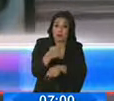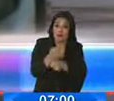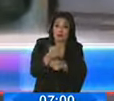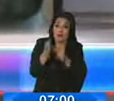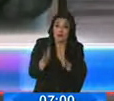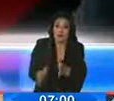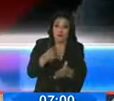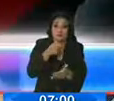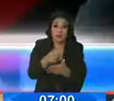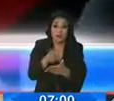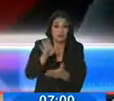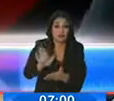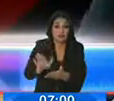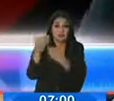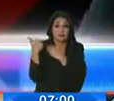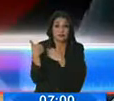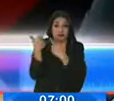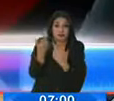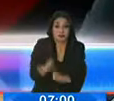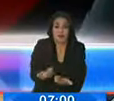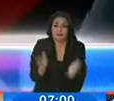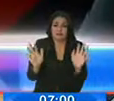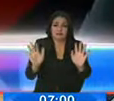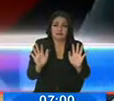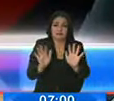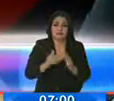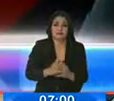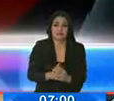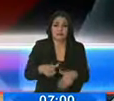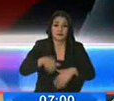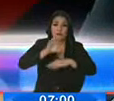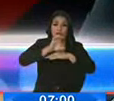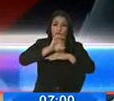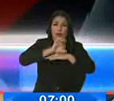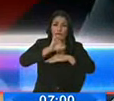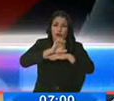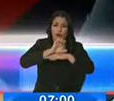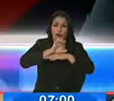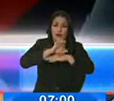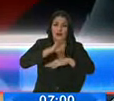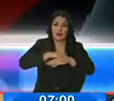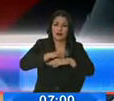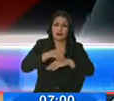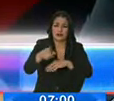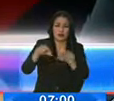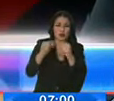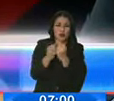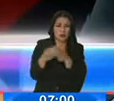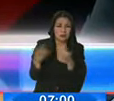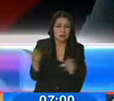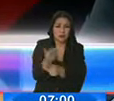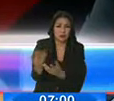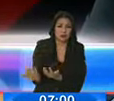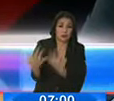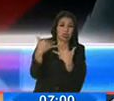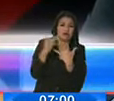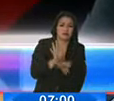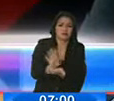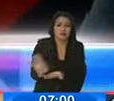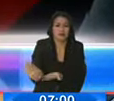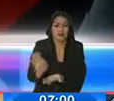de la comunicación. No vamos a permitir que nuestro país enquiste en estas economías criminales. No lo vamos a